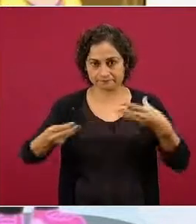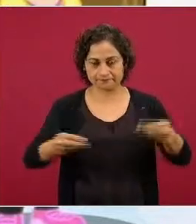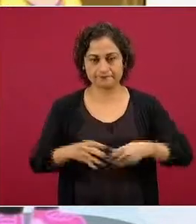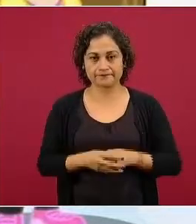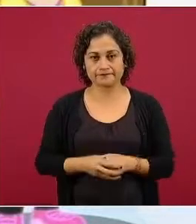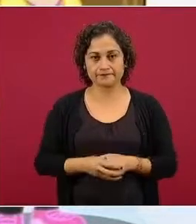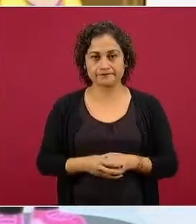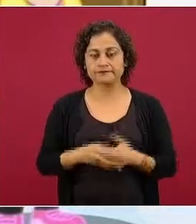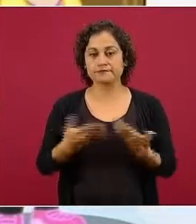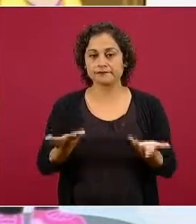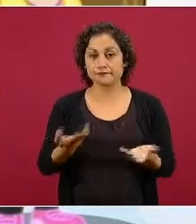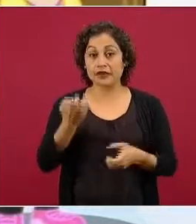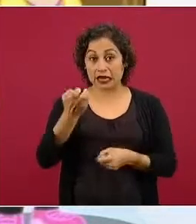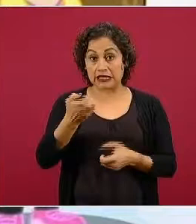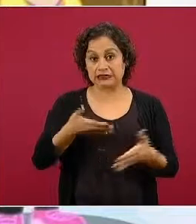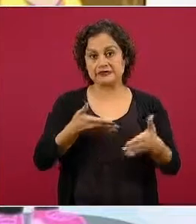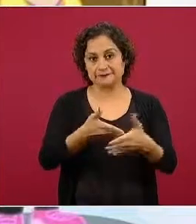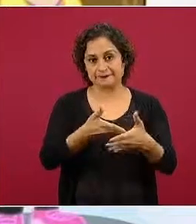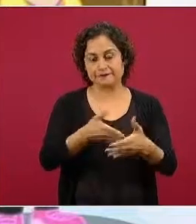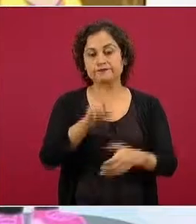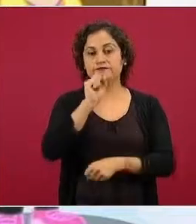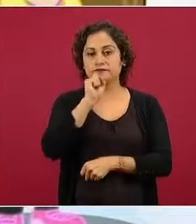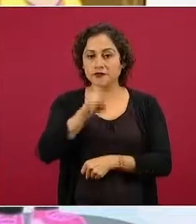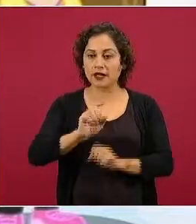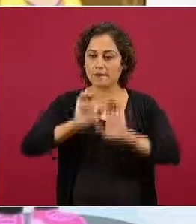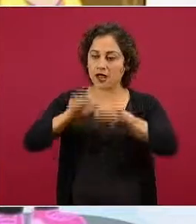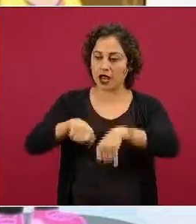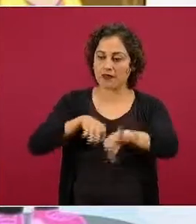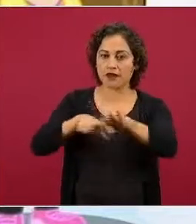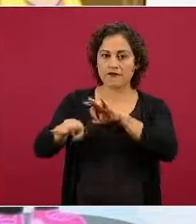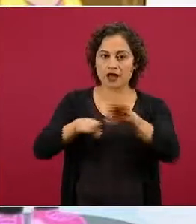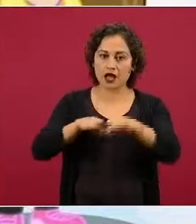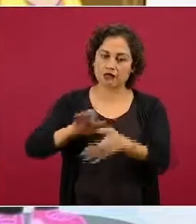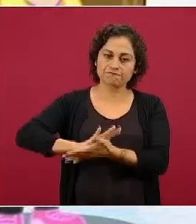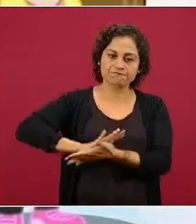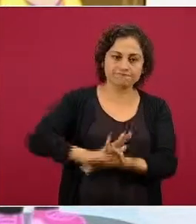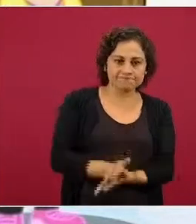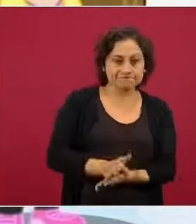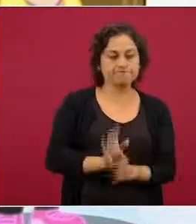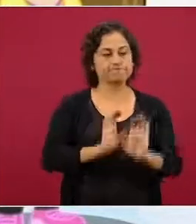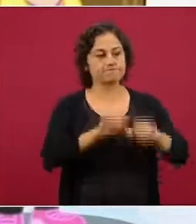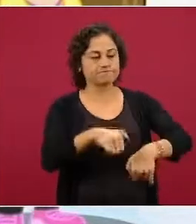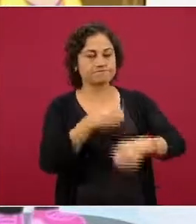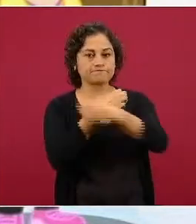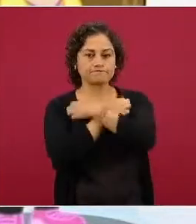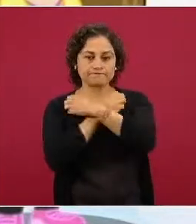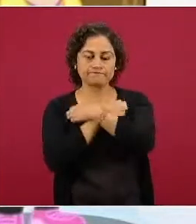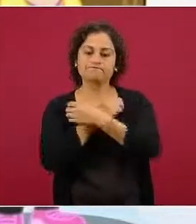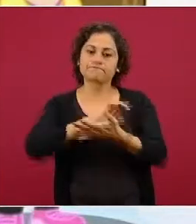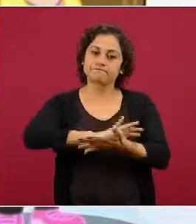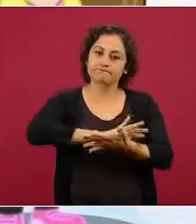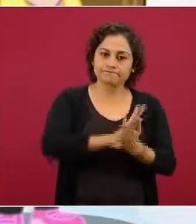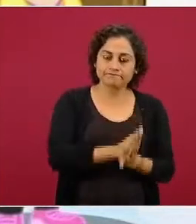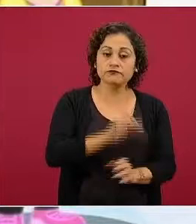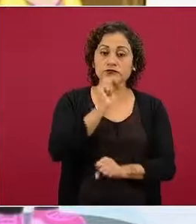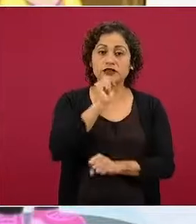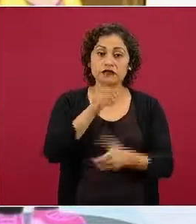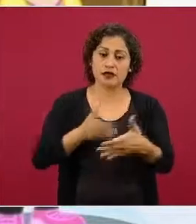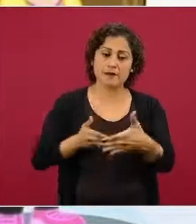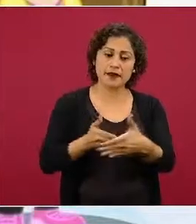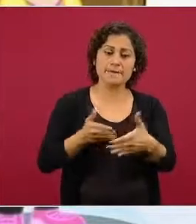SARS-CoV-2. Se enfrentan a discriminación laboral y educativa, se enfrentan a barreras en la atención de su